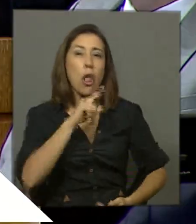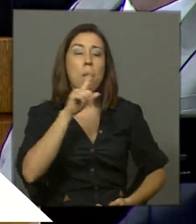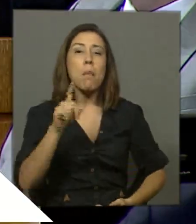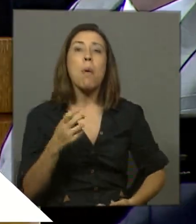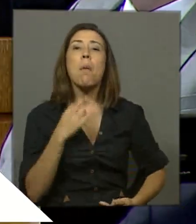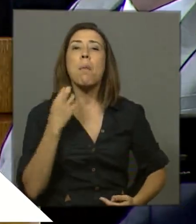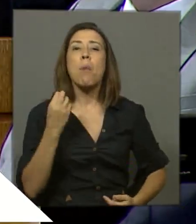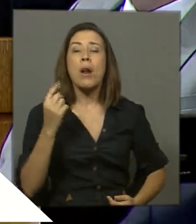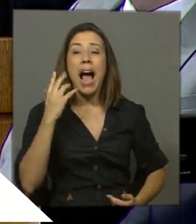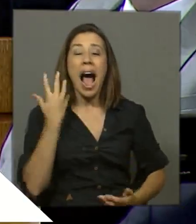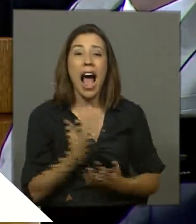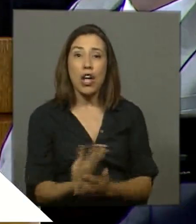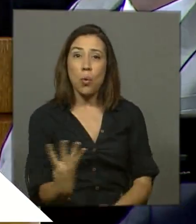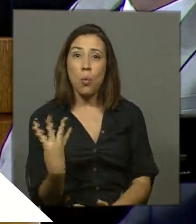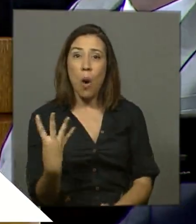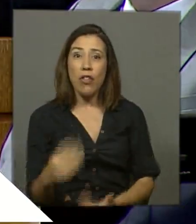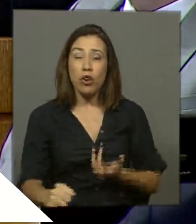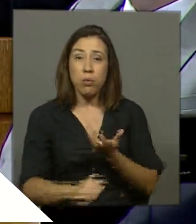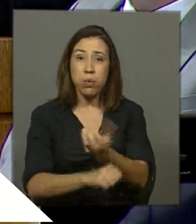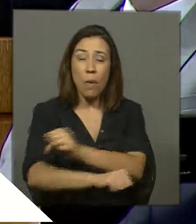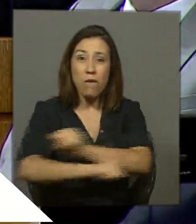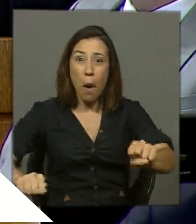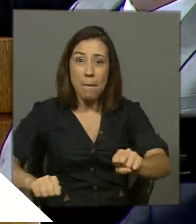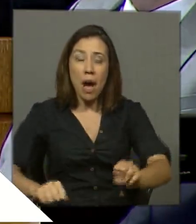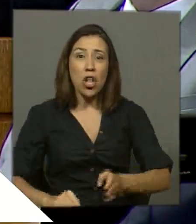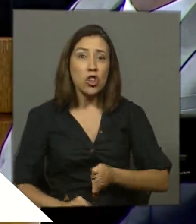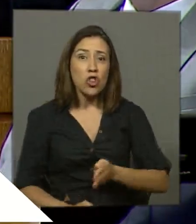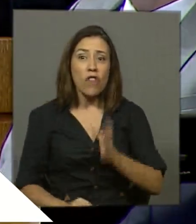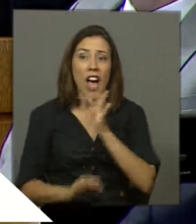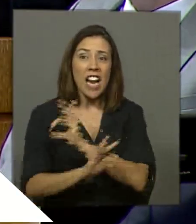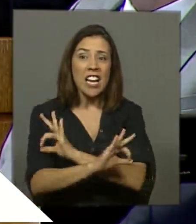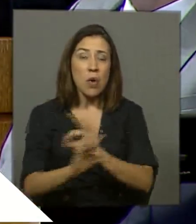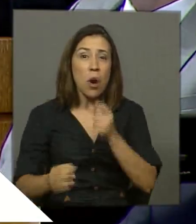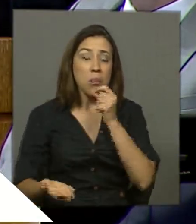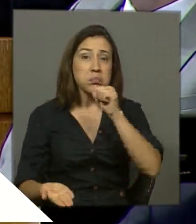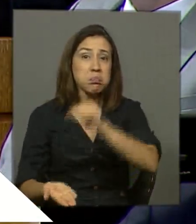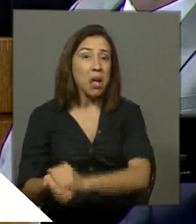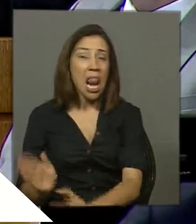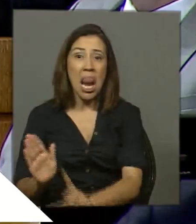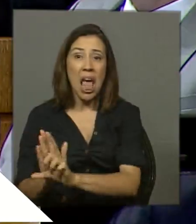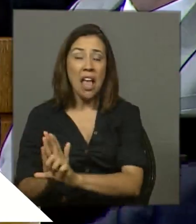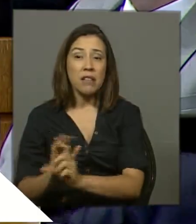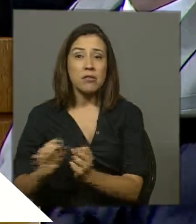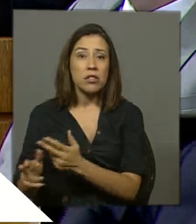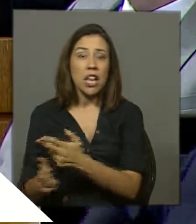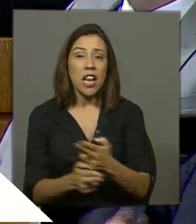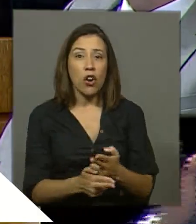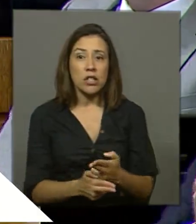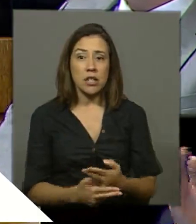porque han recibido cuatro ataques de bomba y todavía no hay ninguna querella de ley